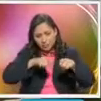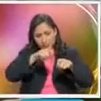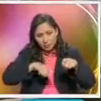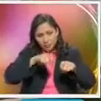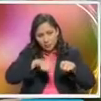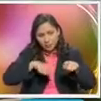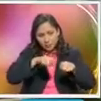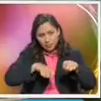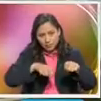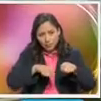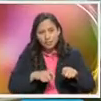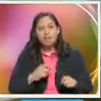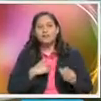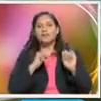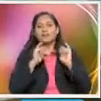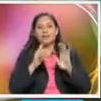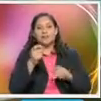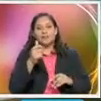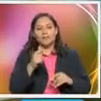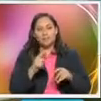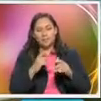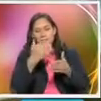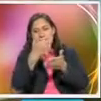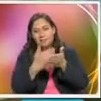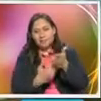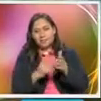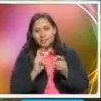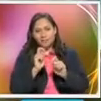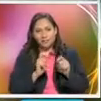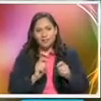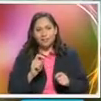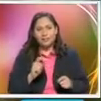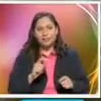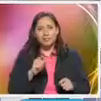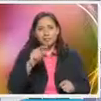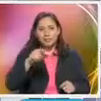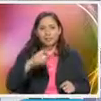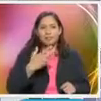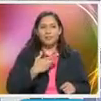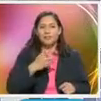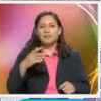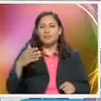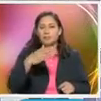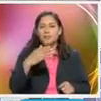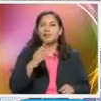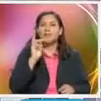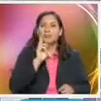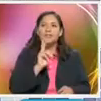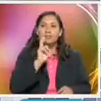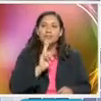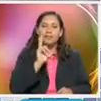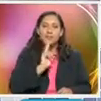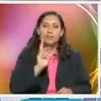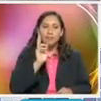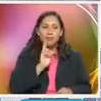aquí hicimos una trampita. Ándale, ahí está, muy bien. Vamos a probarla, aquí trae surimi. Aquí Sí, trae la todo. salsita queda buena, pruébenla, queda muy